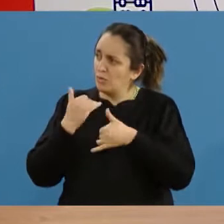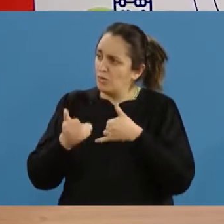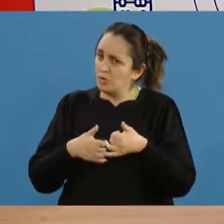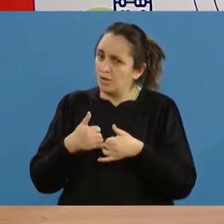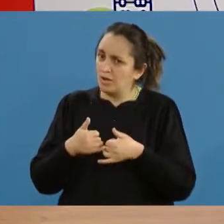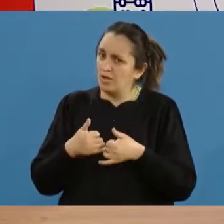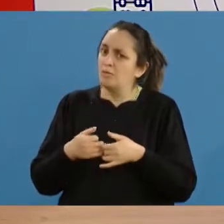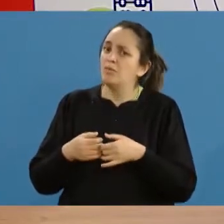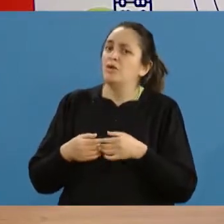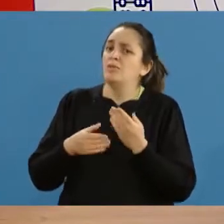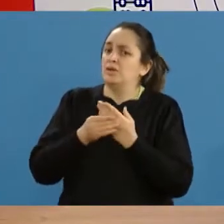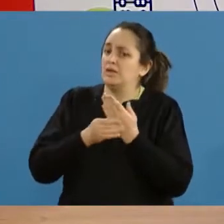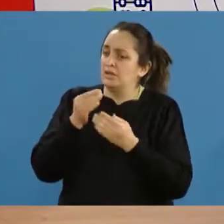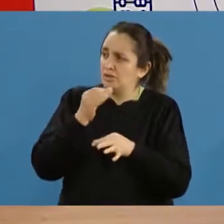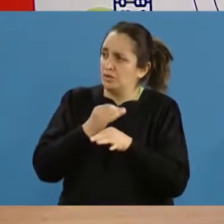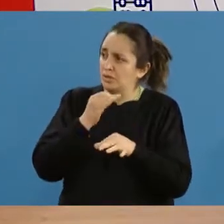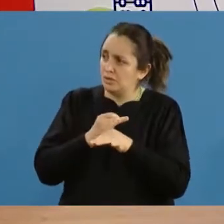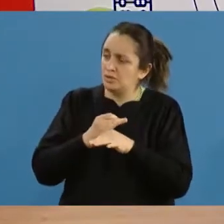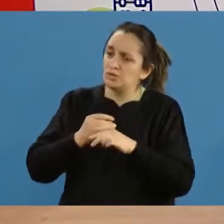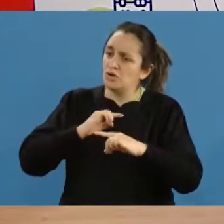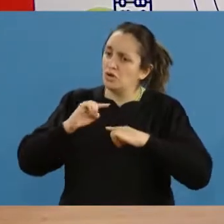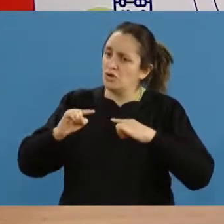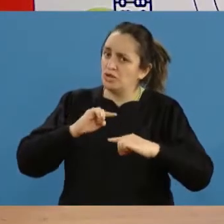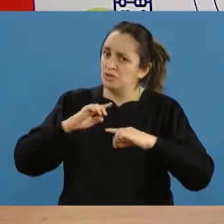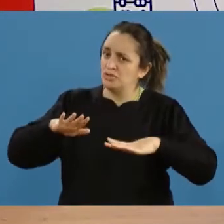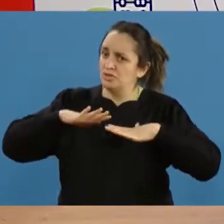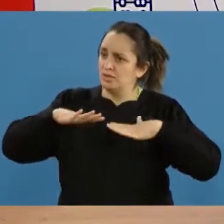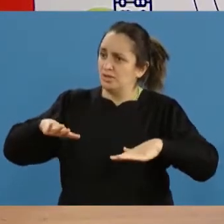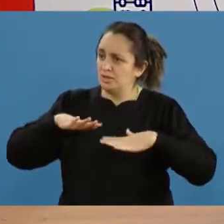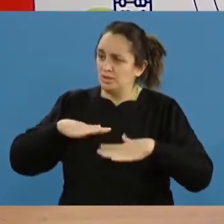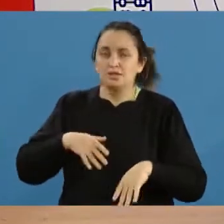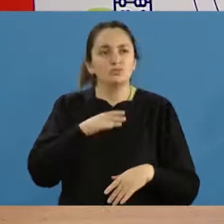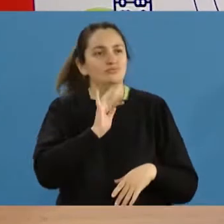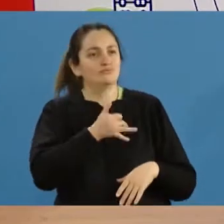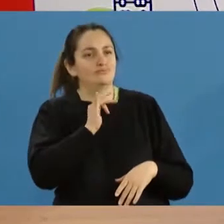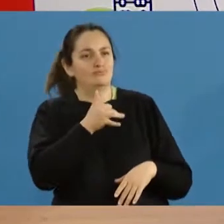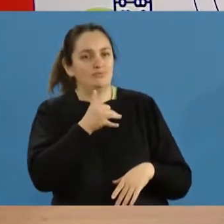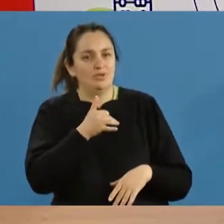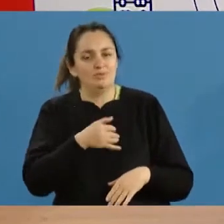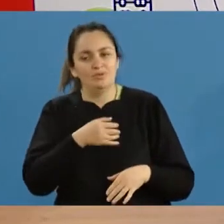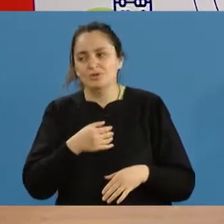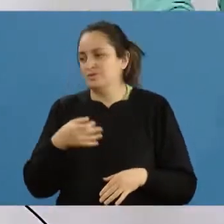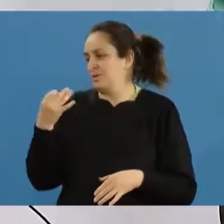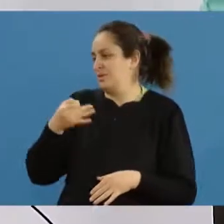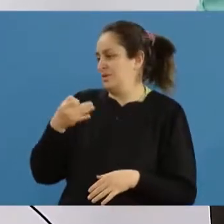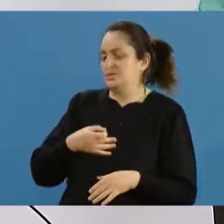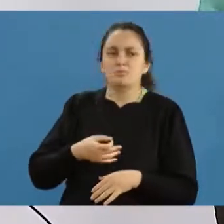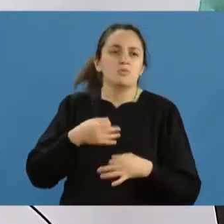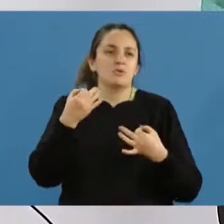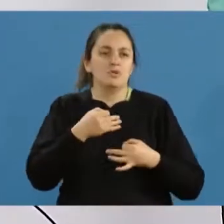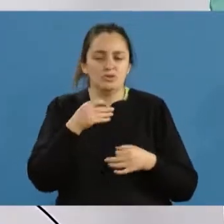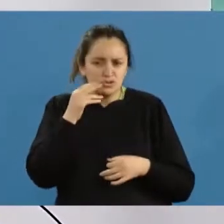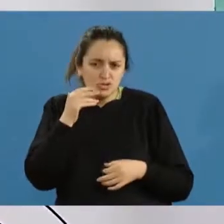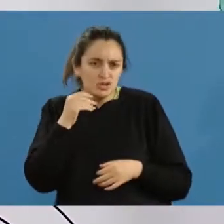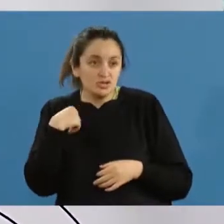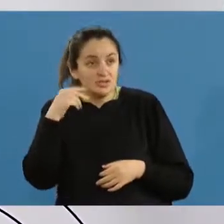la Dirección General de Escuelas y de la Coordinación de Educación Física. Obvio. Y por eso está buenísimo, obvio. Es buenísimo eso. Bueno, y te vi soplando las manos